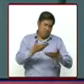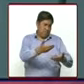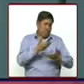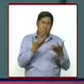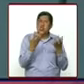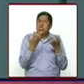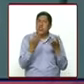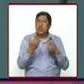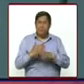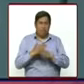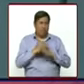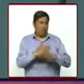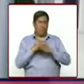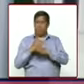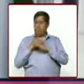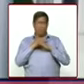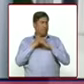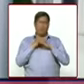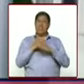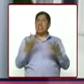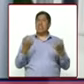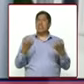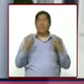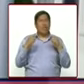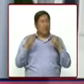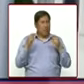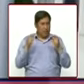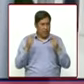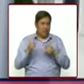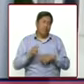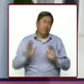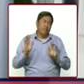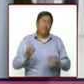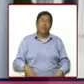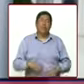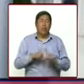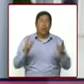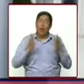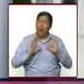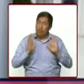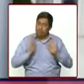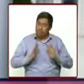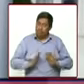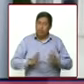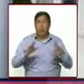Tribunal Supremo de Justicia y al Tribunal Constitucional Plurinacional.